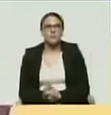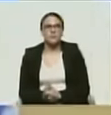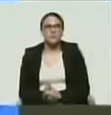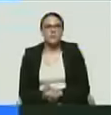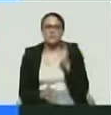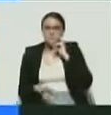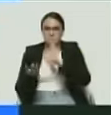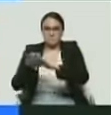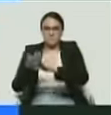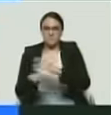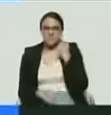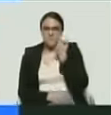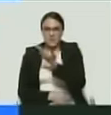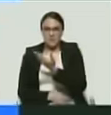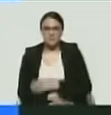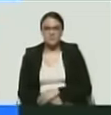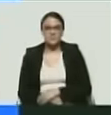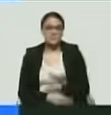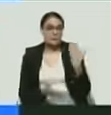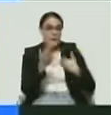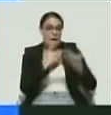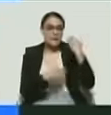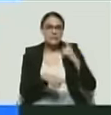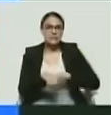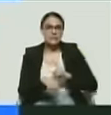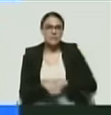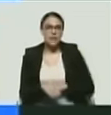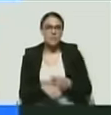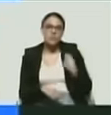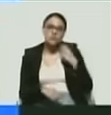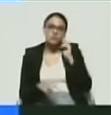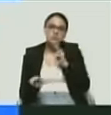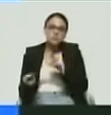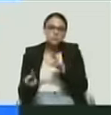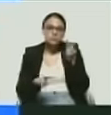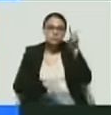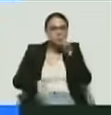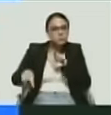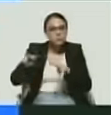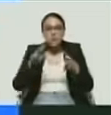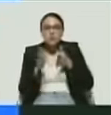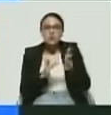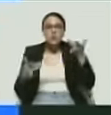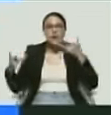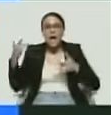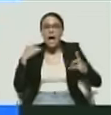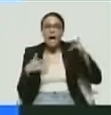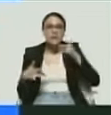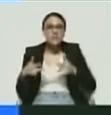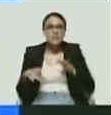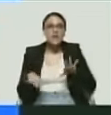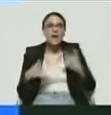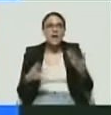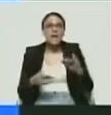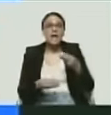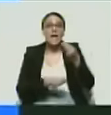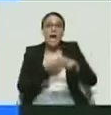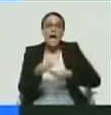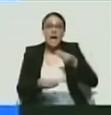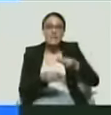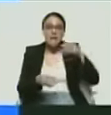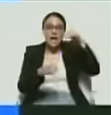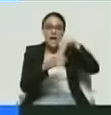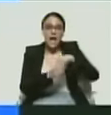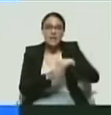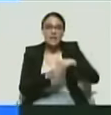Mire, hace algún tiempo estamos haciendo seguimiento a las actividades de algunas de las personas que se encuentran en la Embajada